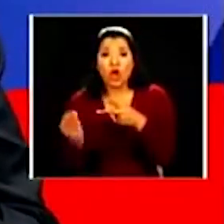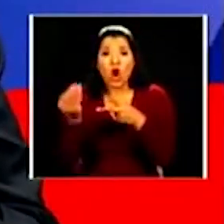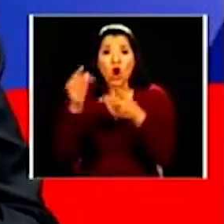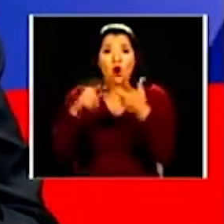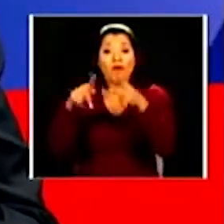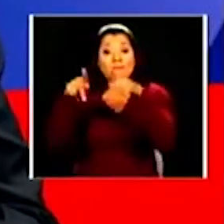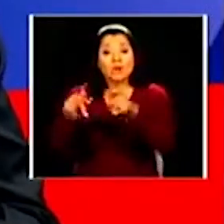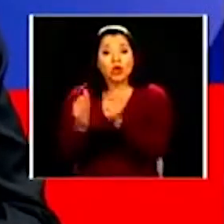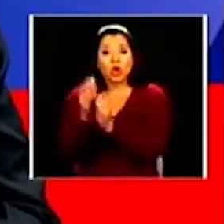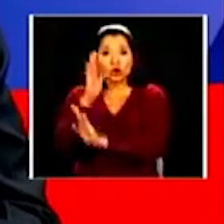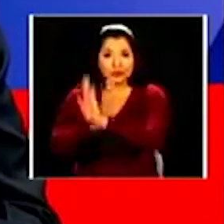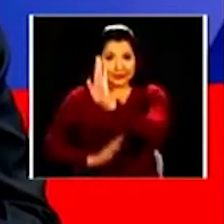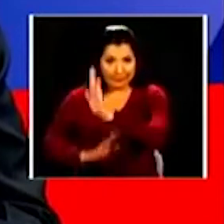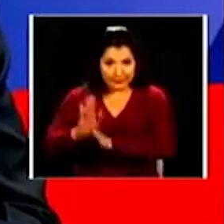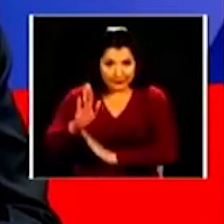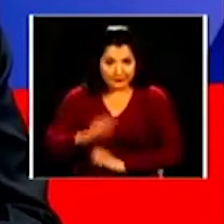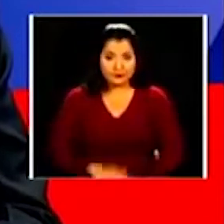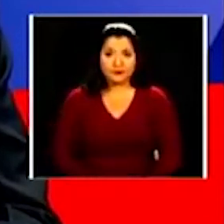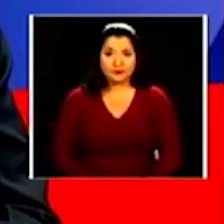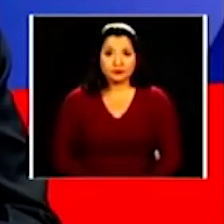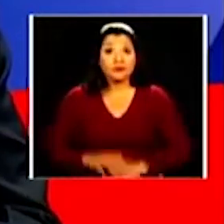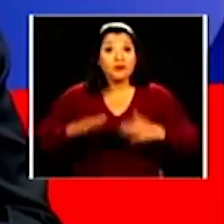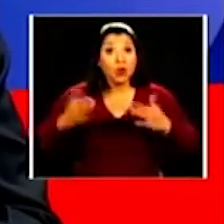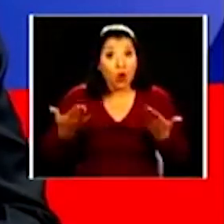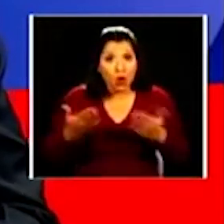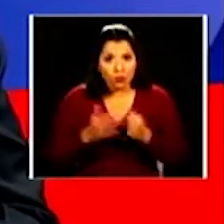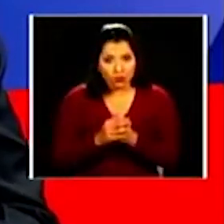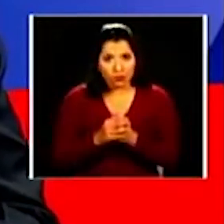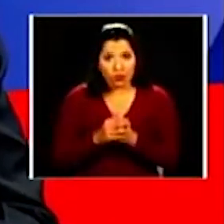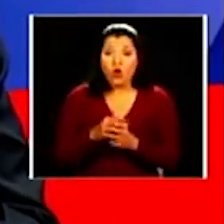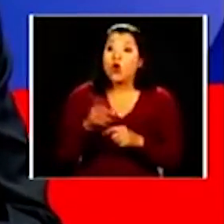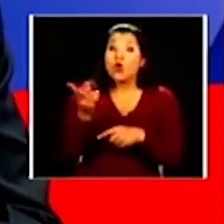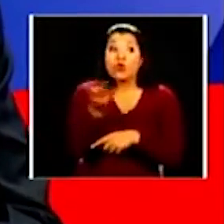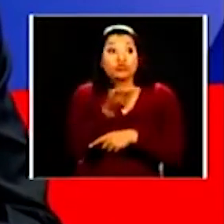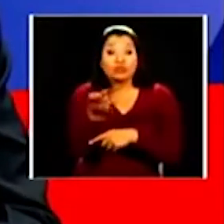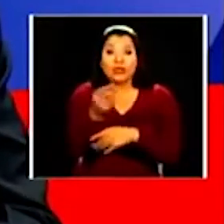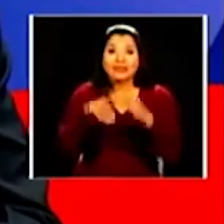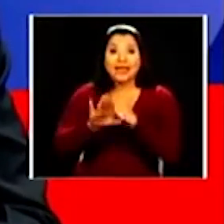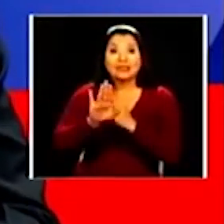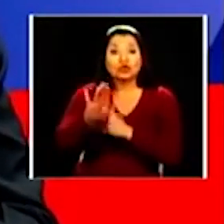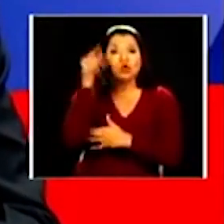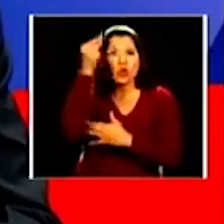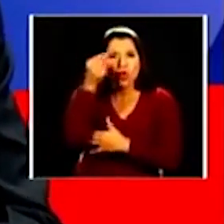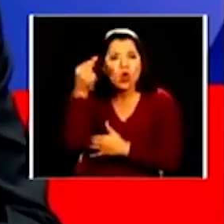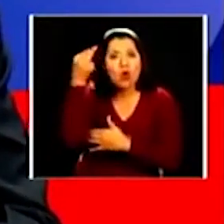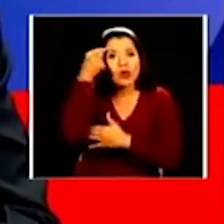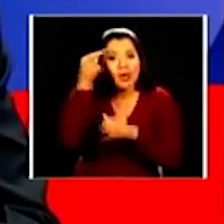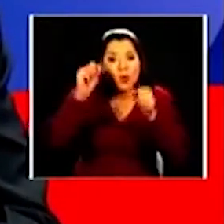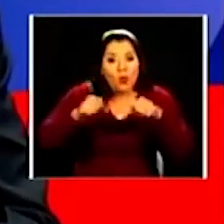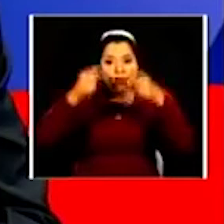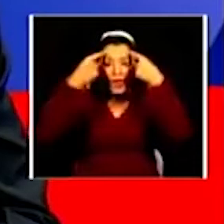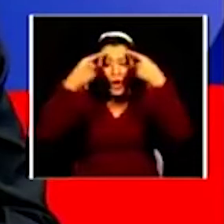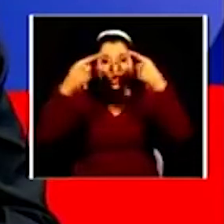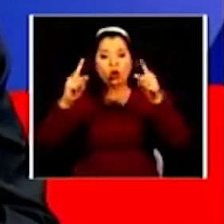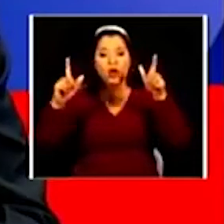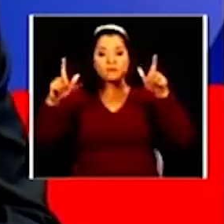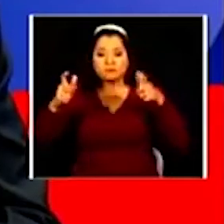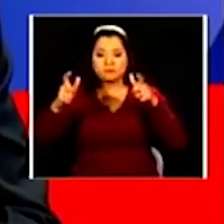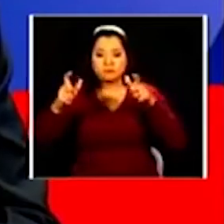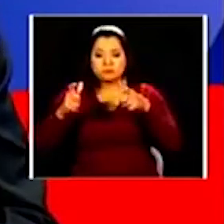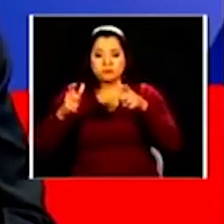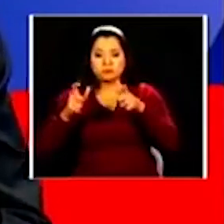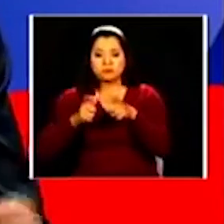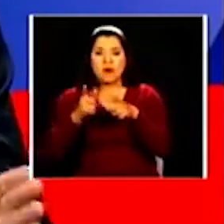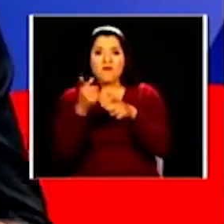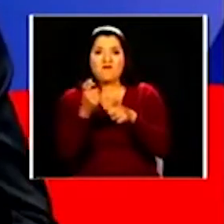discapacidad. ¿Cómo ustedes en su gobierno van a reducir el desempleo, pero lo van a